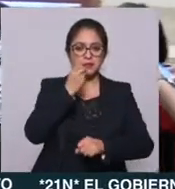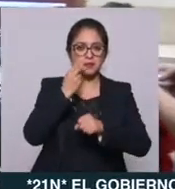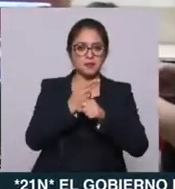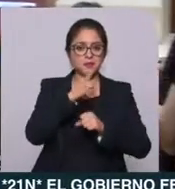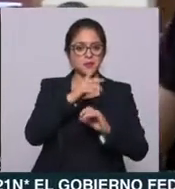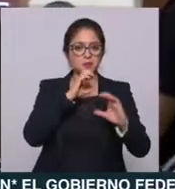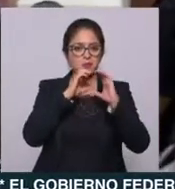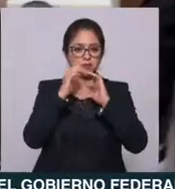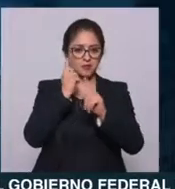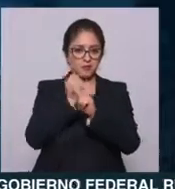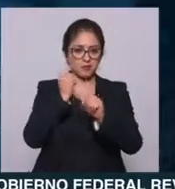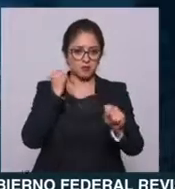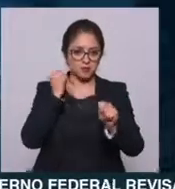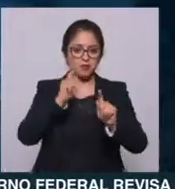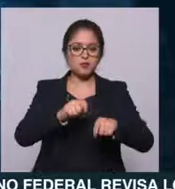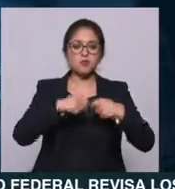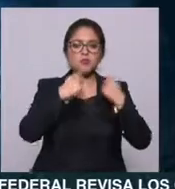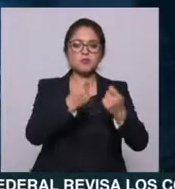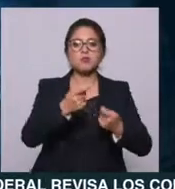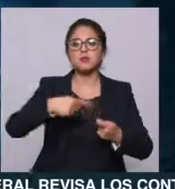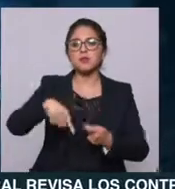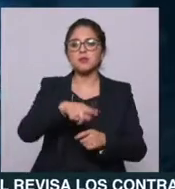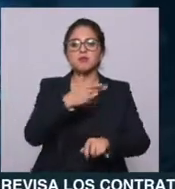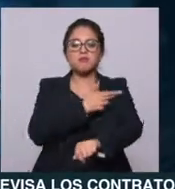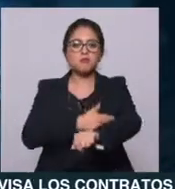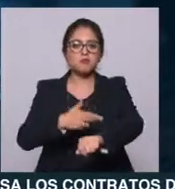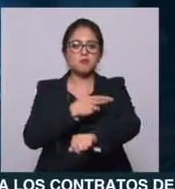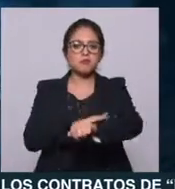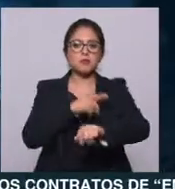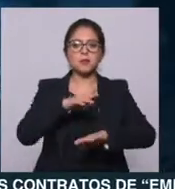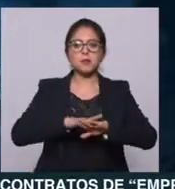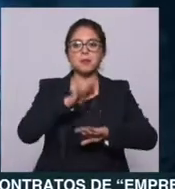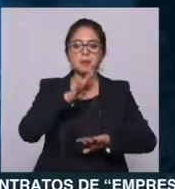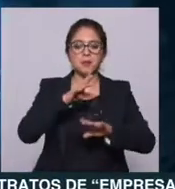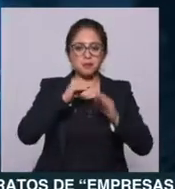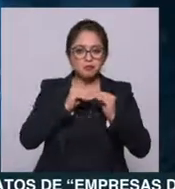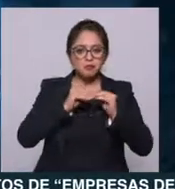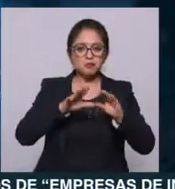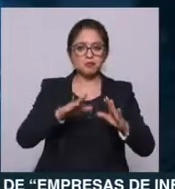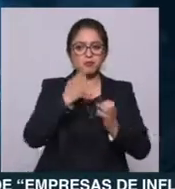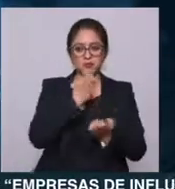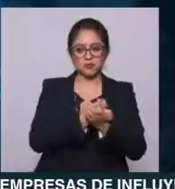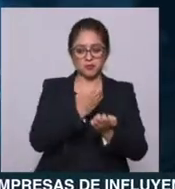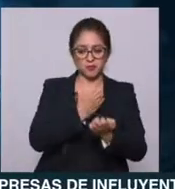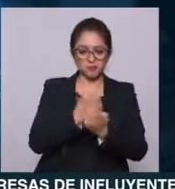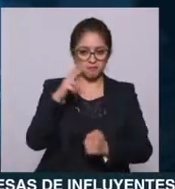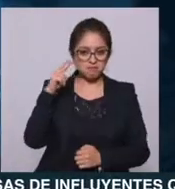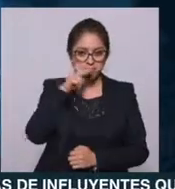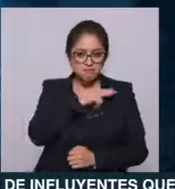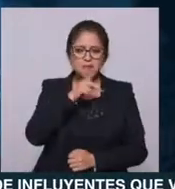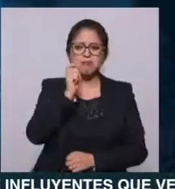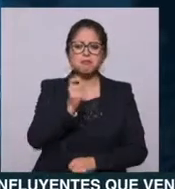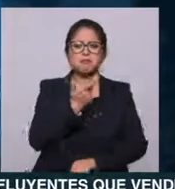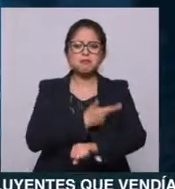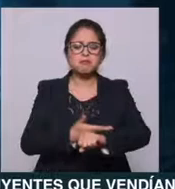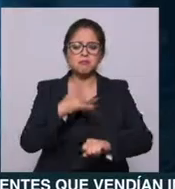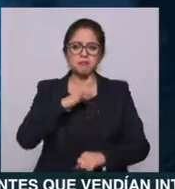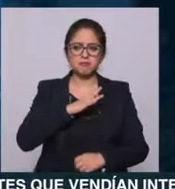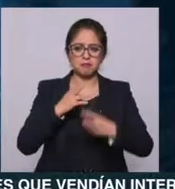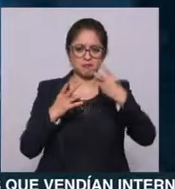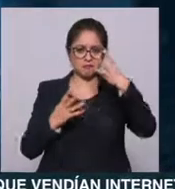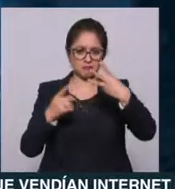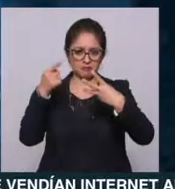Comunicaciones y Transportes anunciaron una serie de medidas para detonar la actividad económica de manera inmediata. Esta estrategia se divide en 3